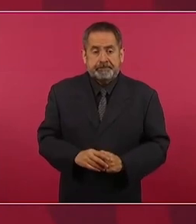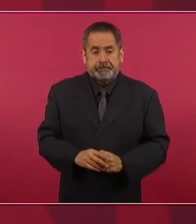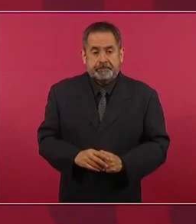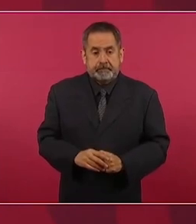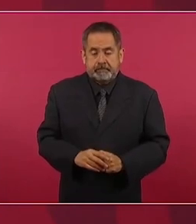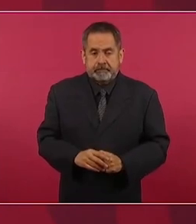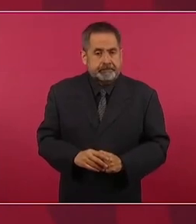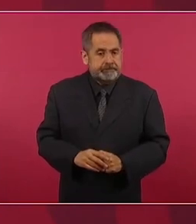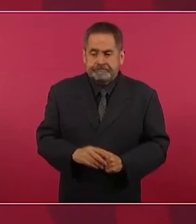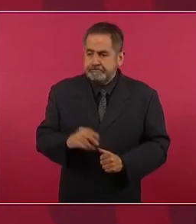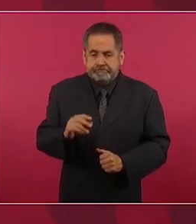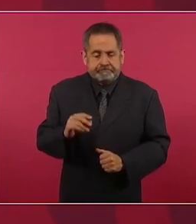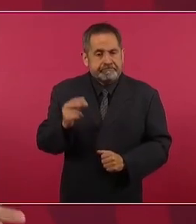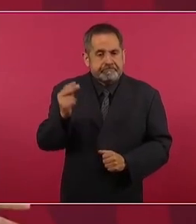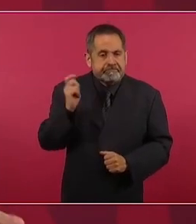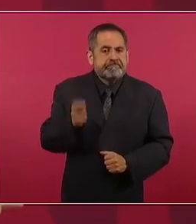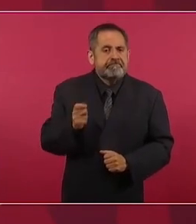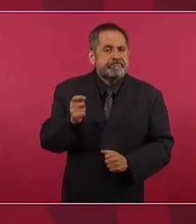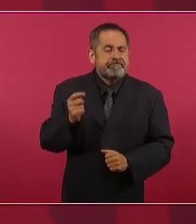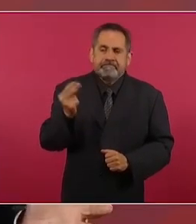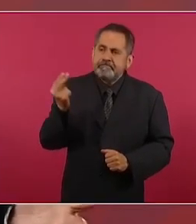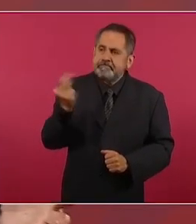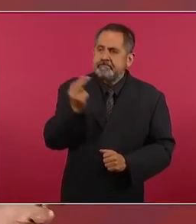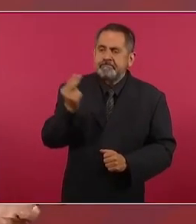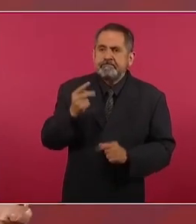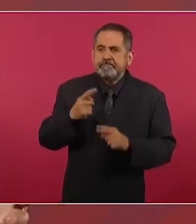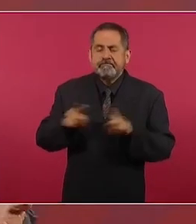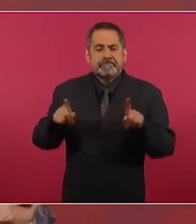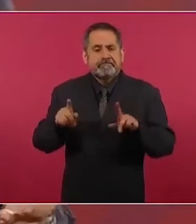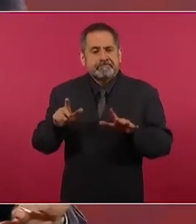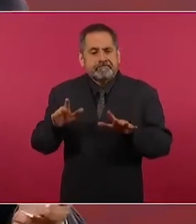Cuando lo que se tiene que hacer es